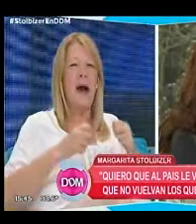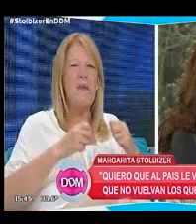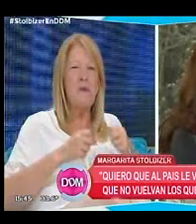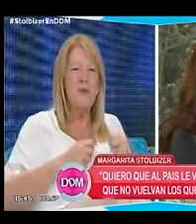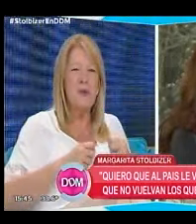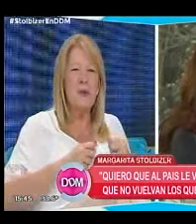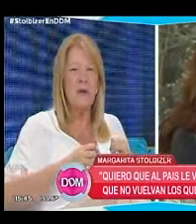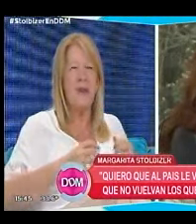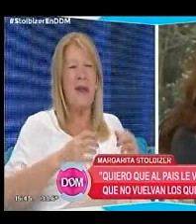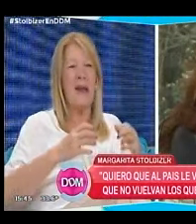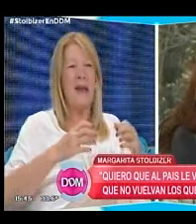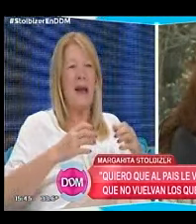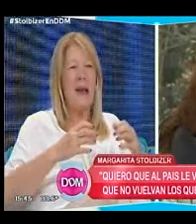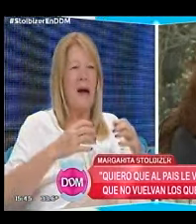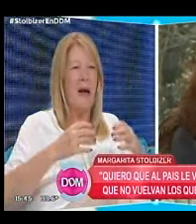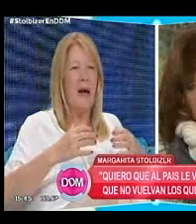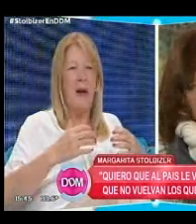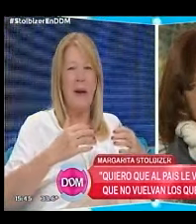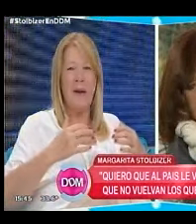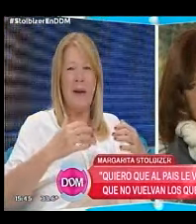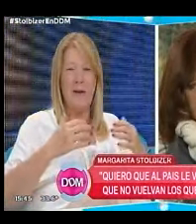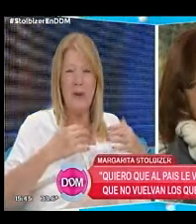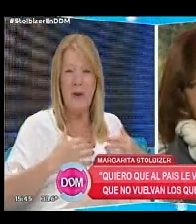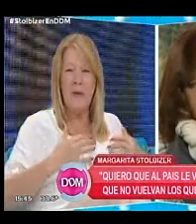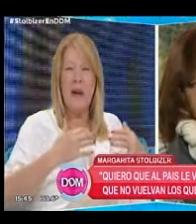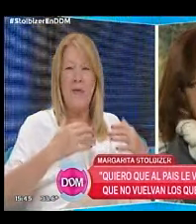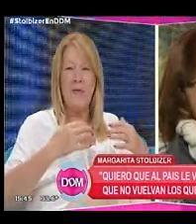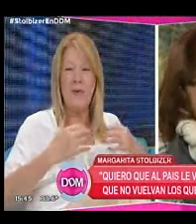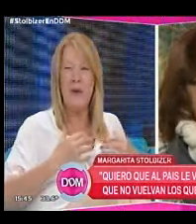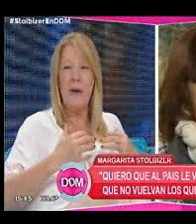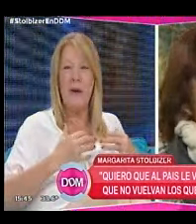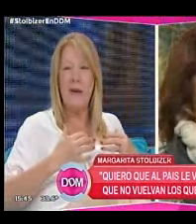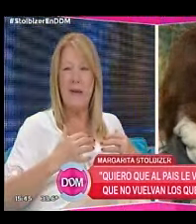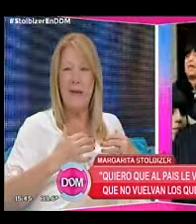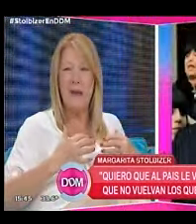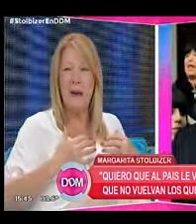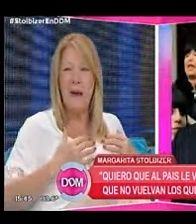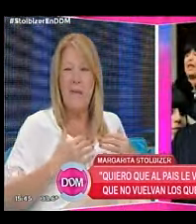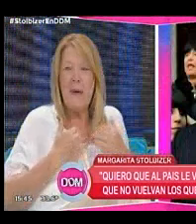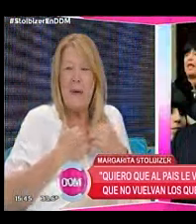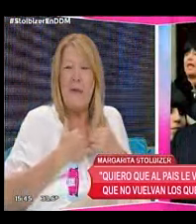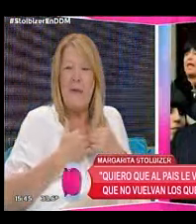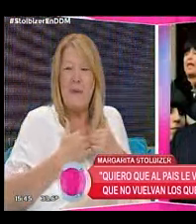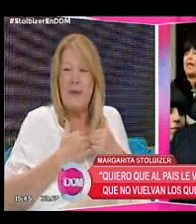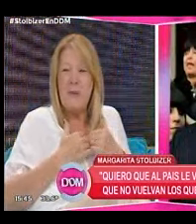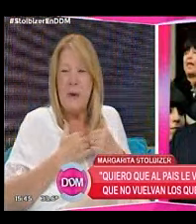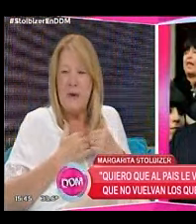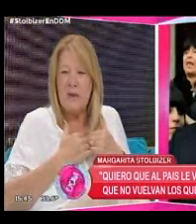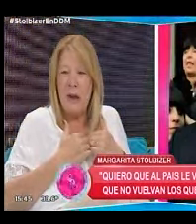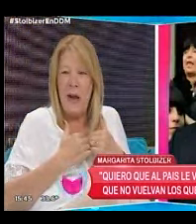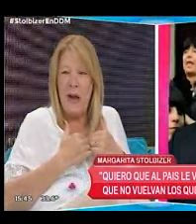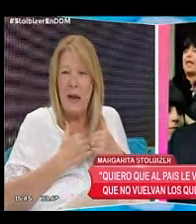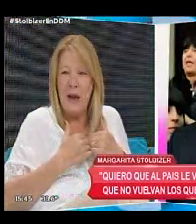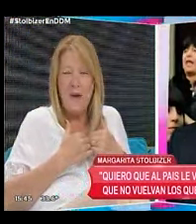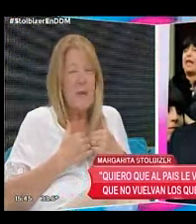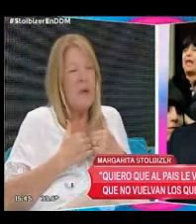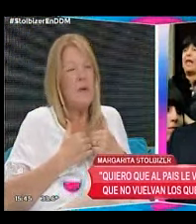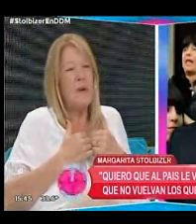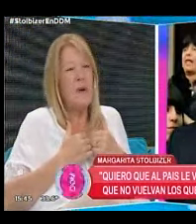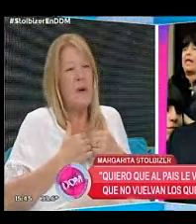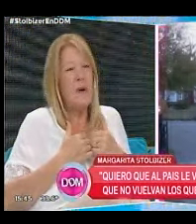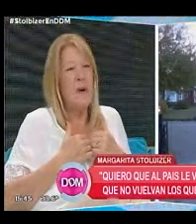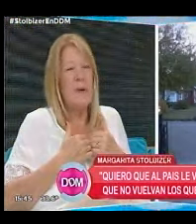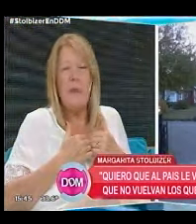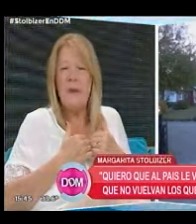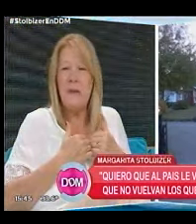el abuso de la gestión de la función que ejercían para beneficio personal.